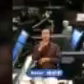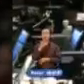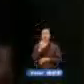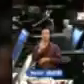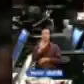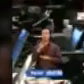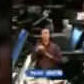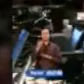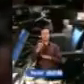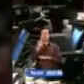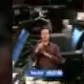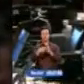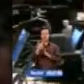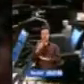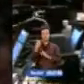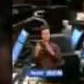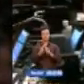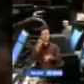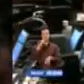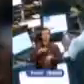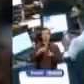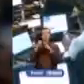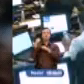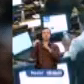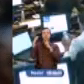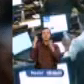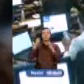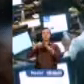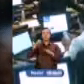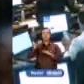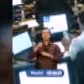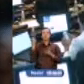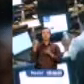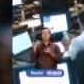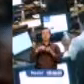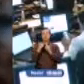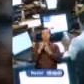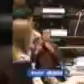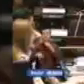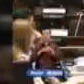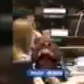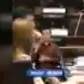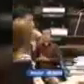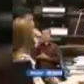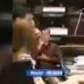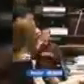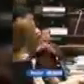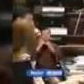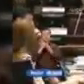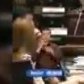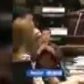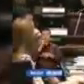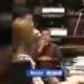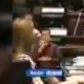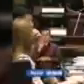Ramiro Aguilar en el año 2013 logró su primer cargo de elección popular. Esto tras ganar una curul en la Asamblea Nacional en representación del movimiento Suma